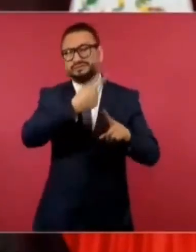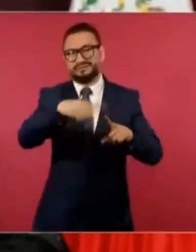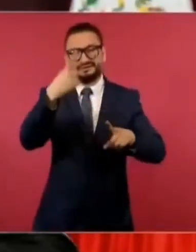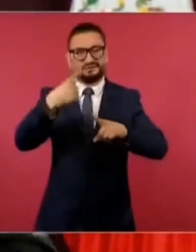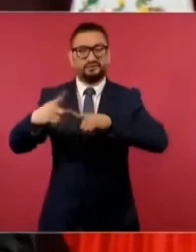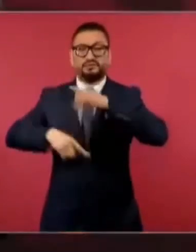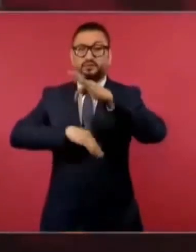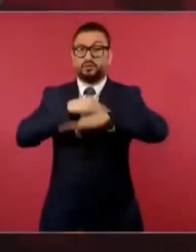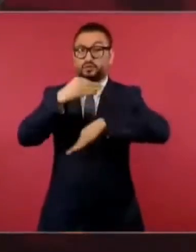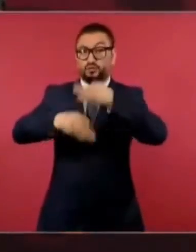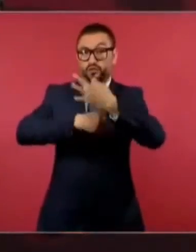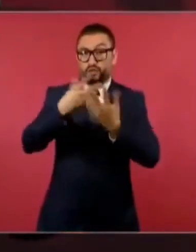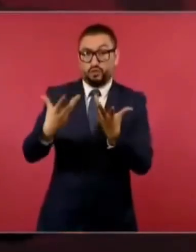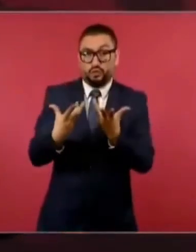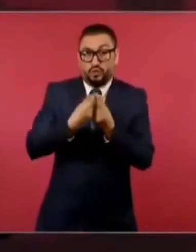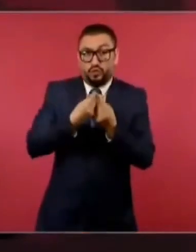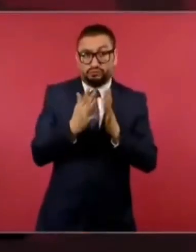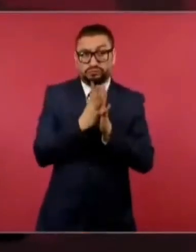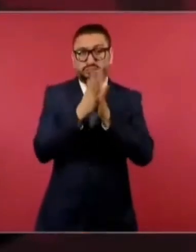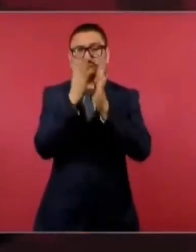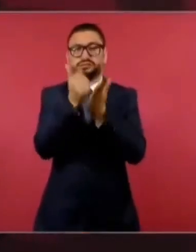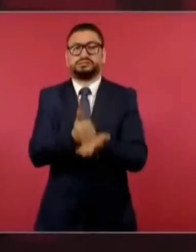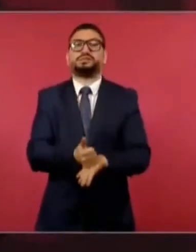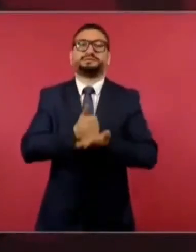están ayudando